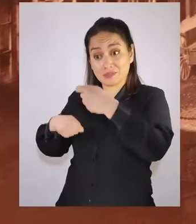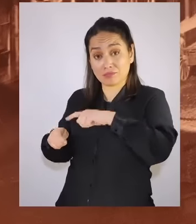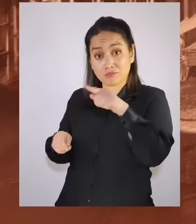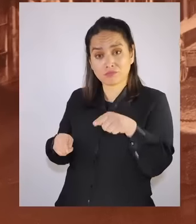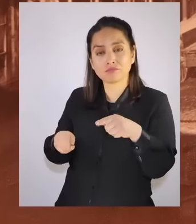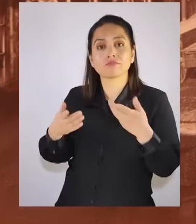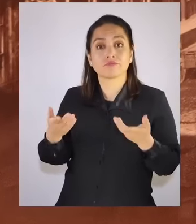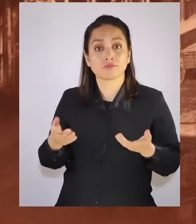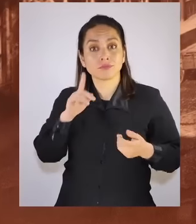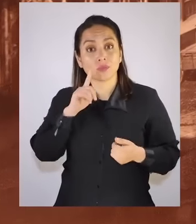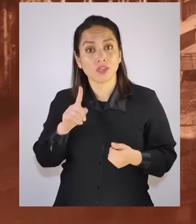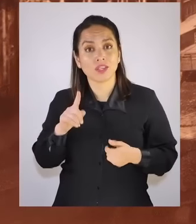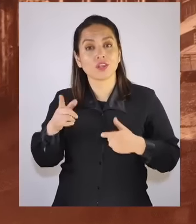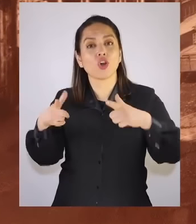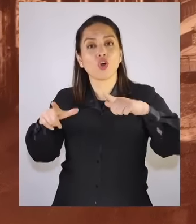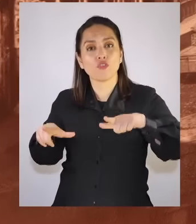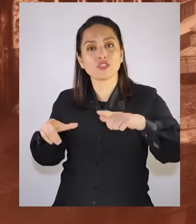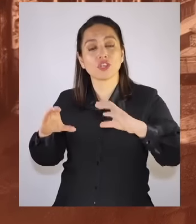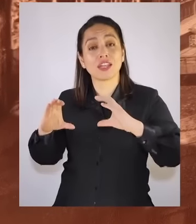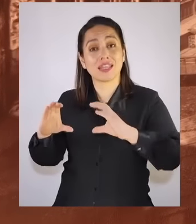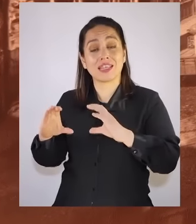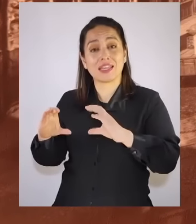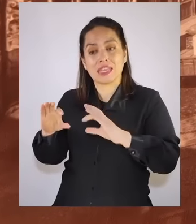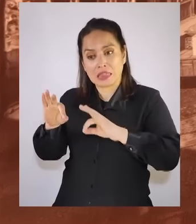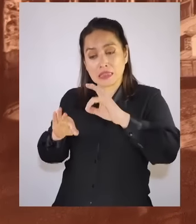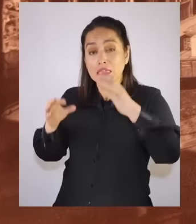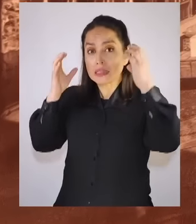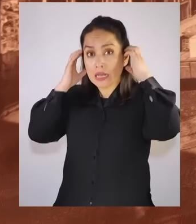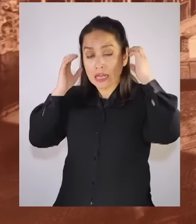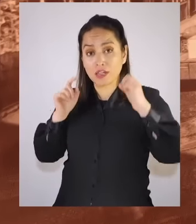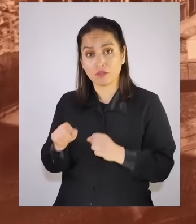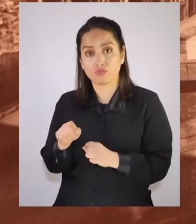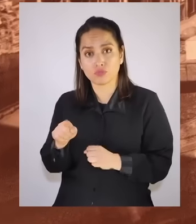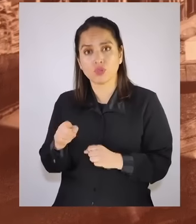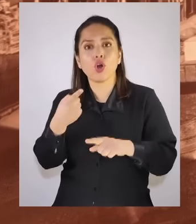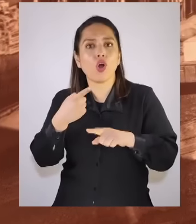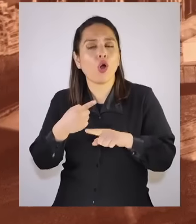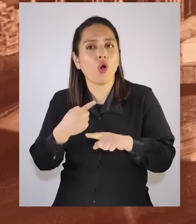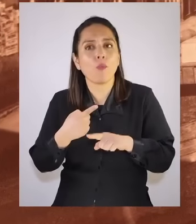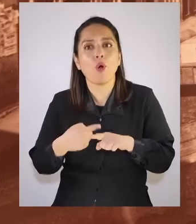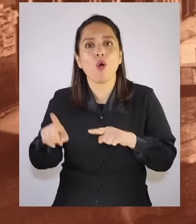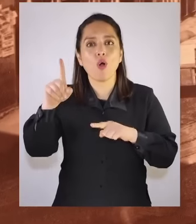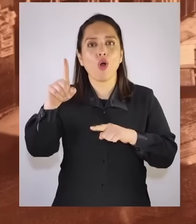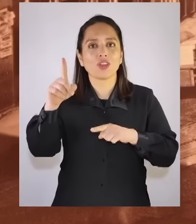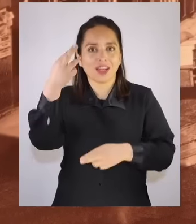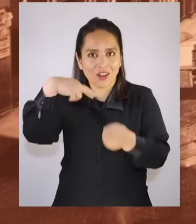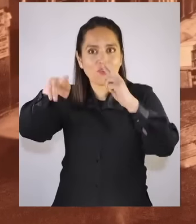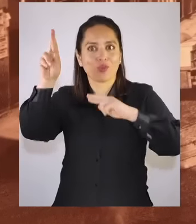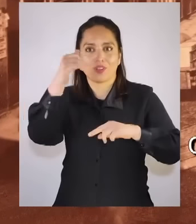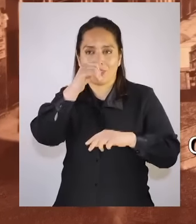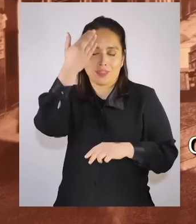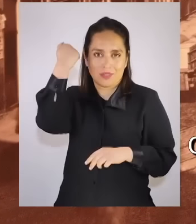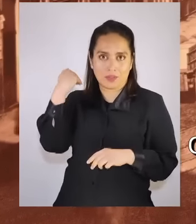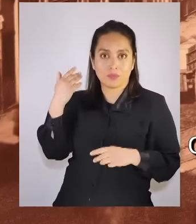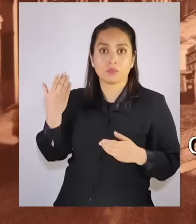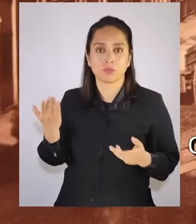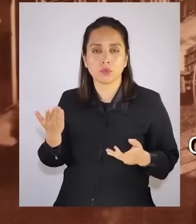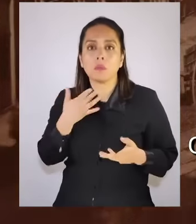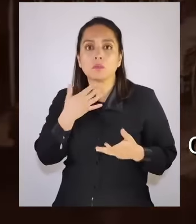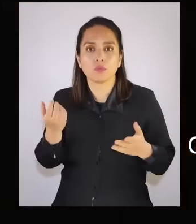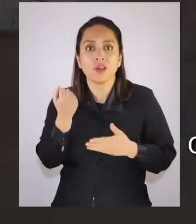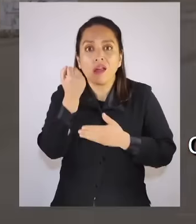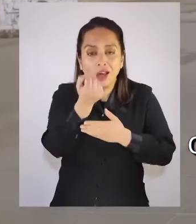era la oficina de telégrafos. La oficina de telégrafos, otra gran revolución dentro de la época, cómo